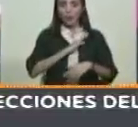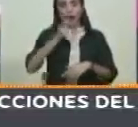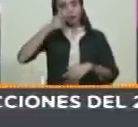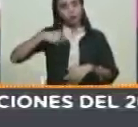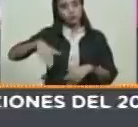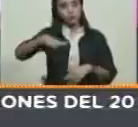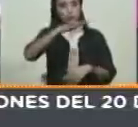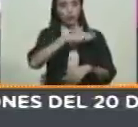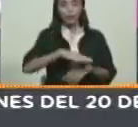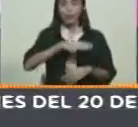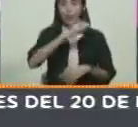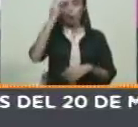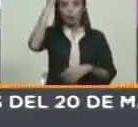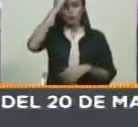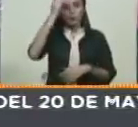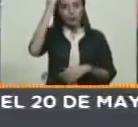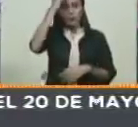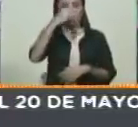pueblo consciente